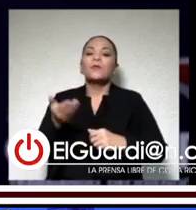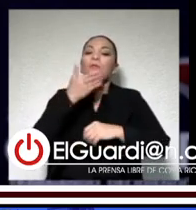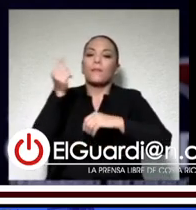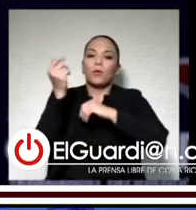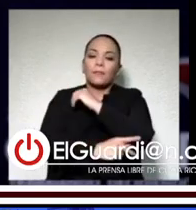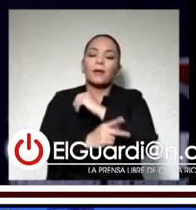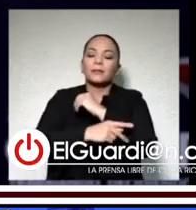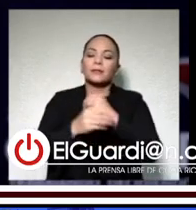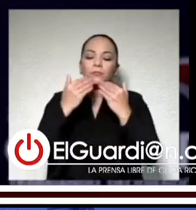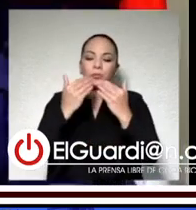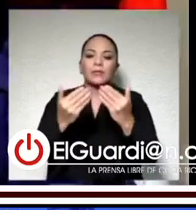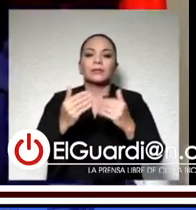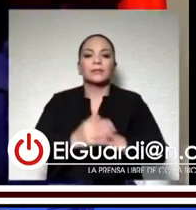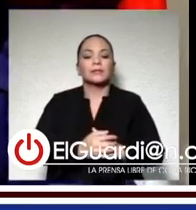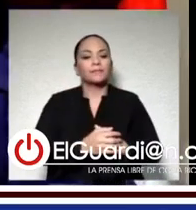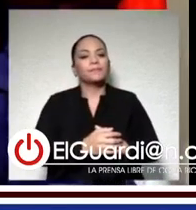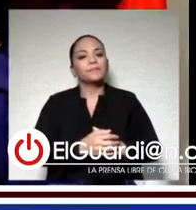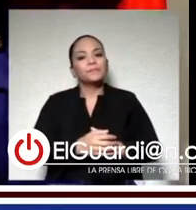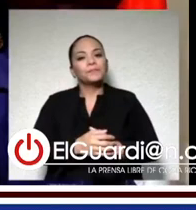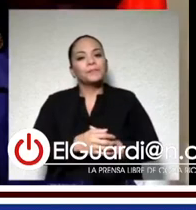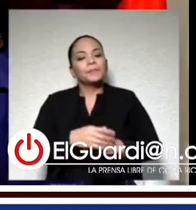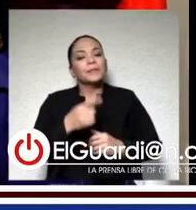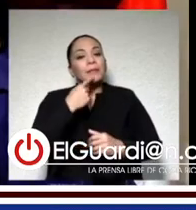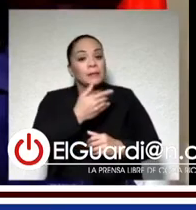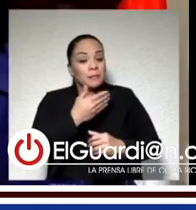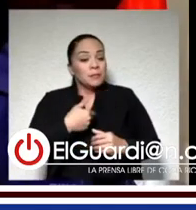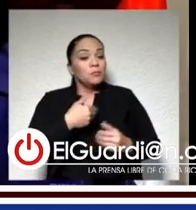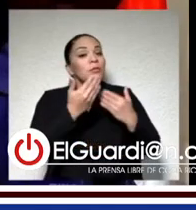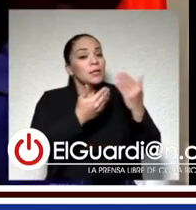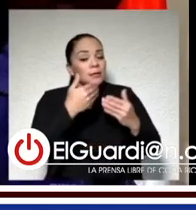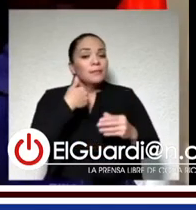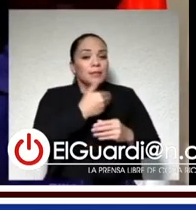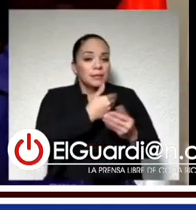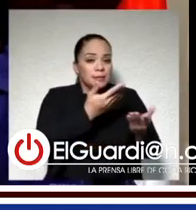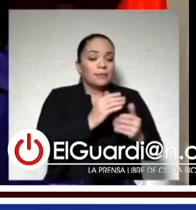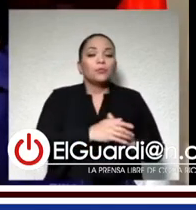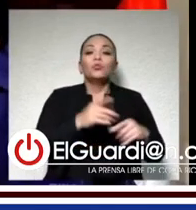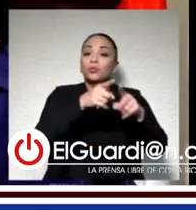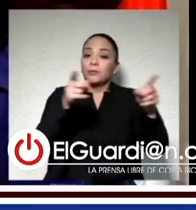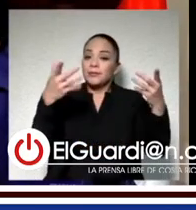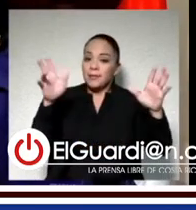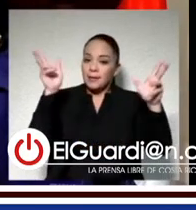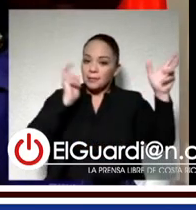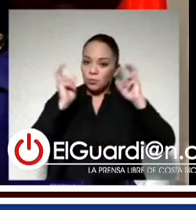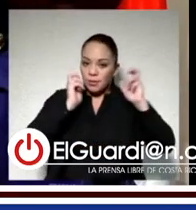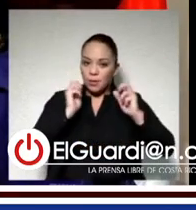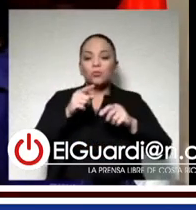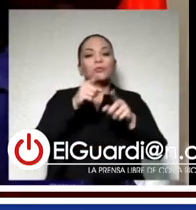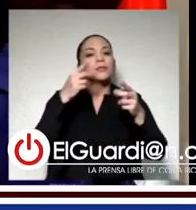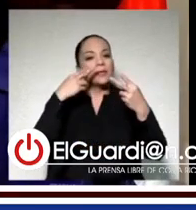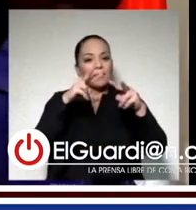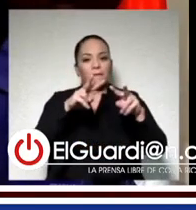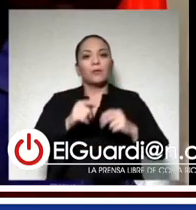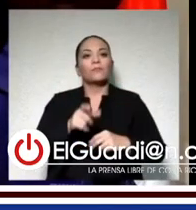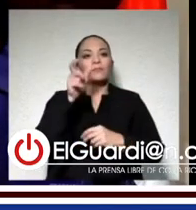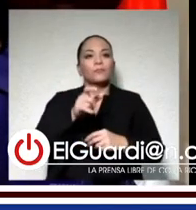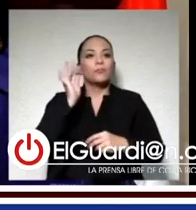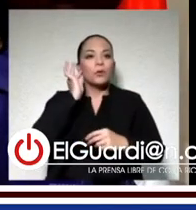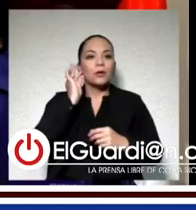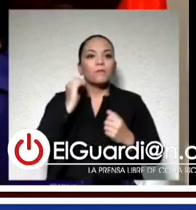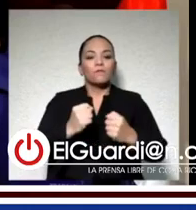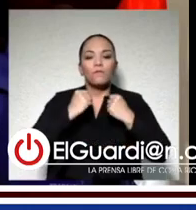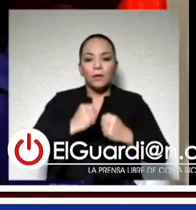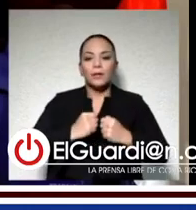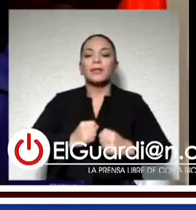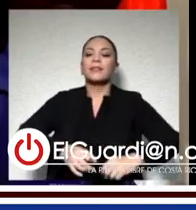país. Gracias. Muchas gracias, ministra. Yo quiero nada más decirle, ya la escucharon, ya la vieron, una mujer fuerte,